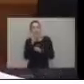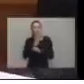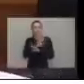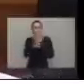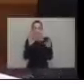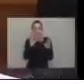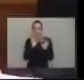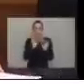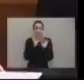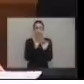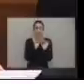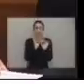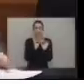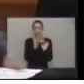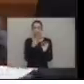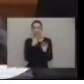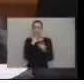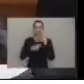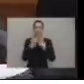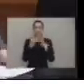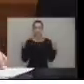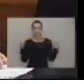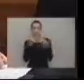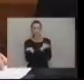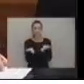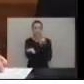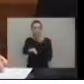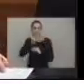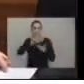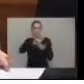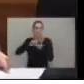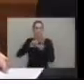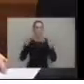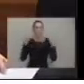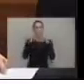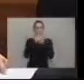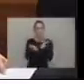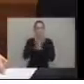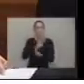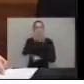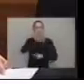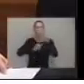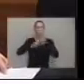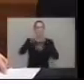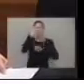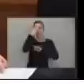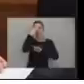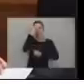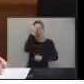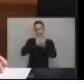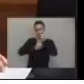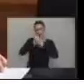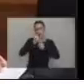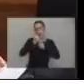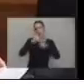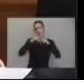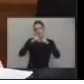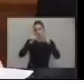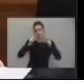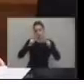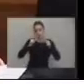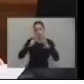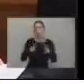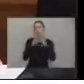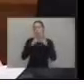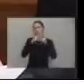confundir a los ciudadanos. Pero el principal problema que tiene la economía asturiana, la sociedad